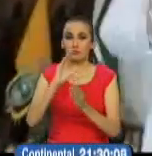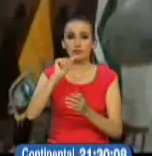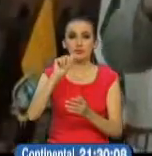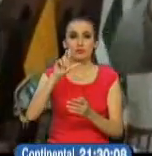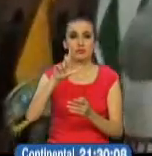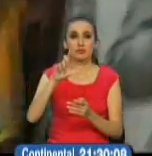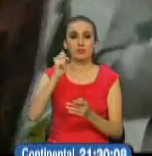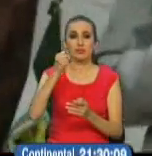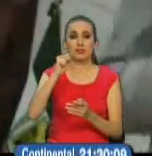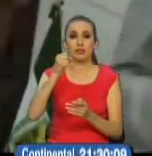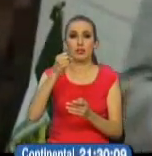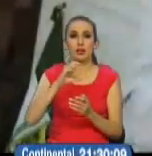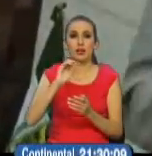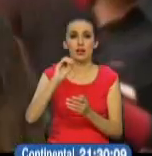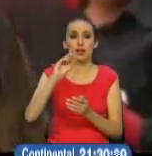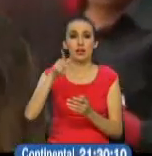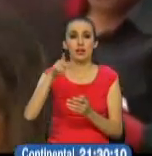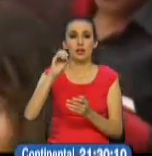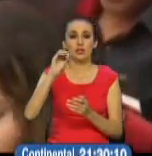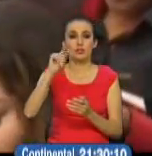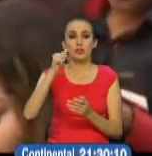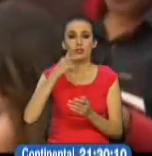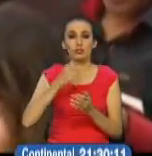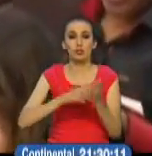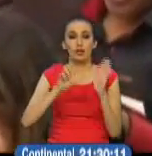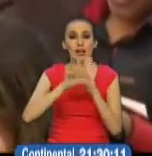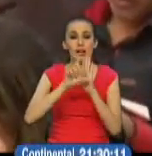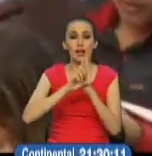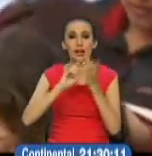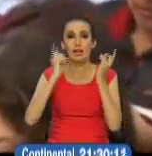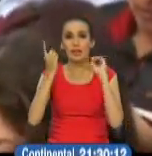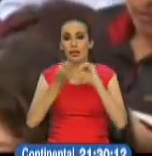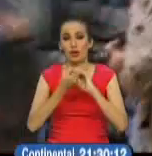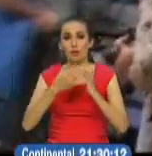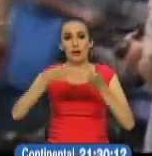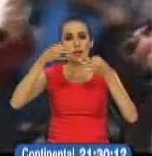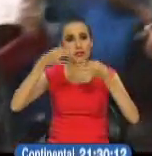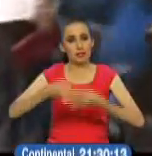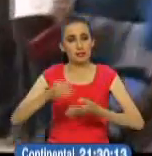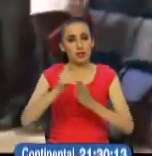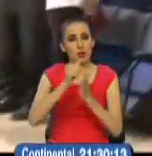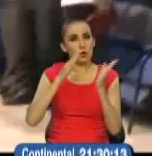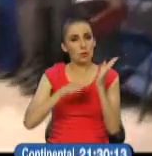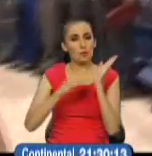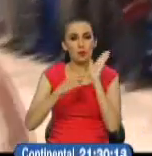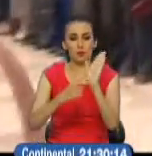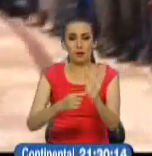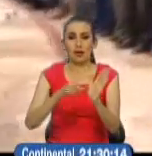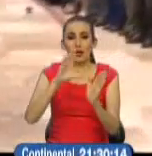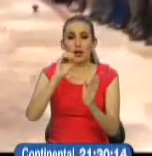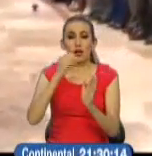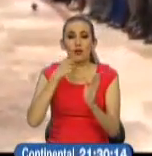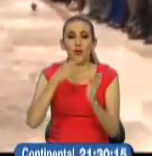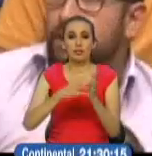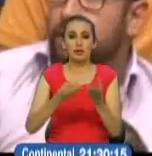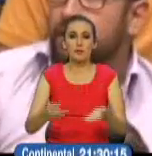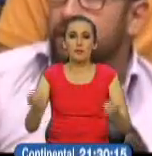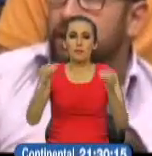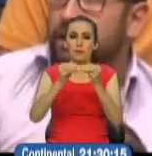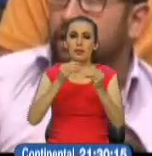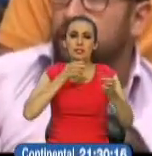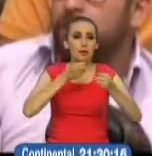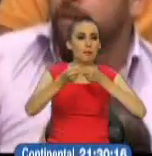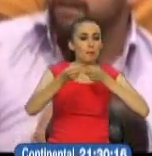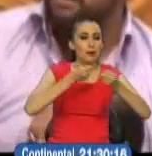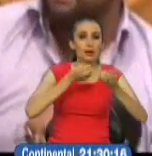Carlos Ochoa, el proyecto de reformas a la Ley Orgánica de Comunicación. Aseguran que su propuesta es que la LOC genere garantías y más beneficios a periodistas